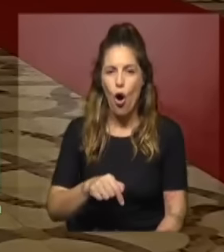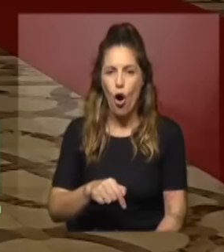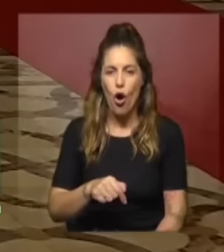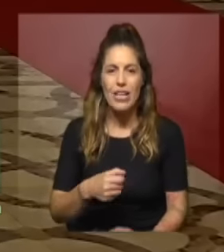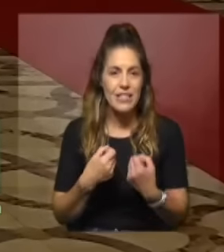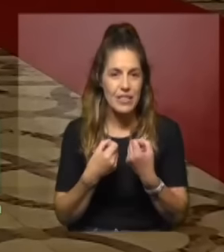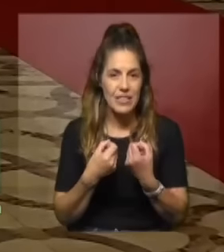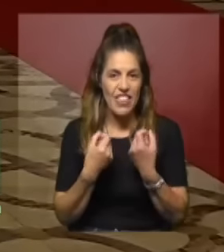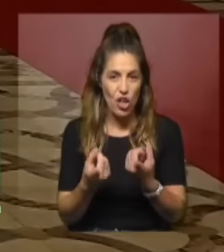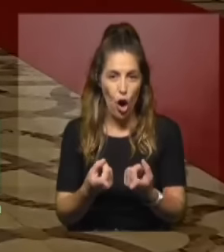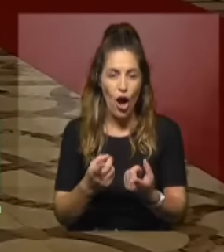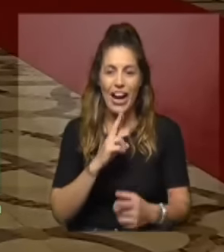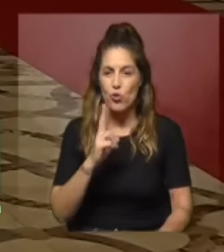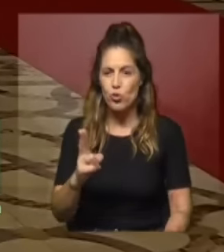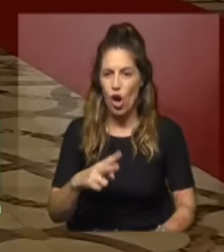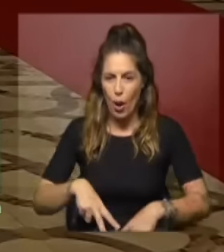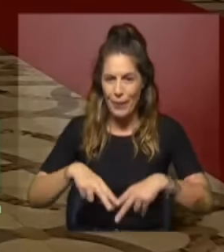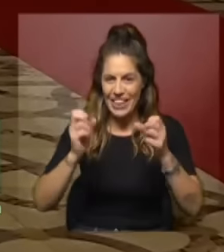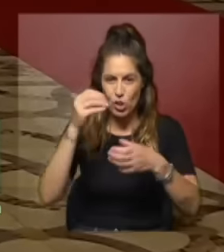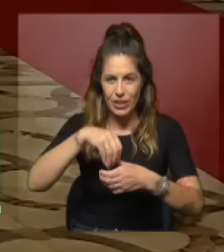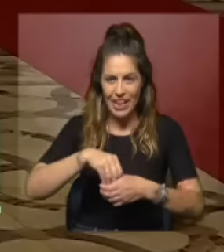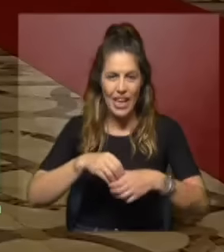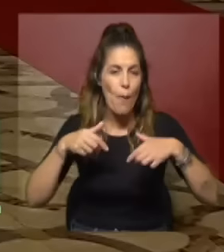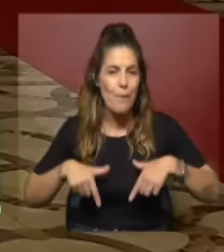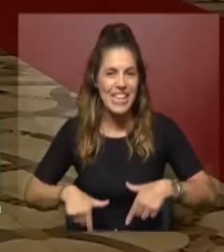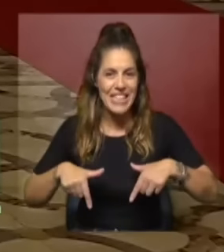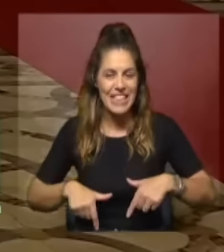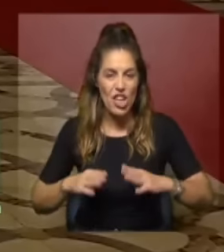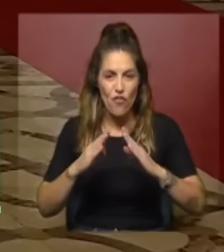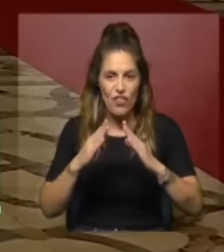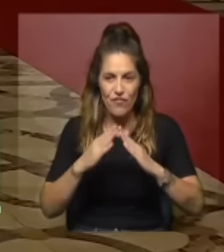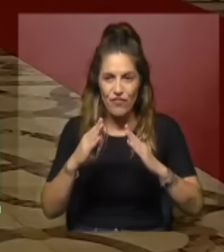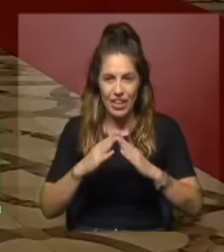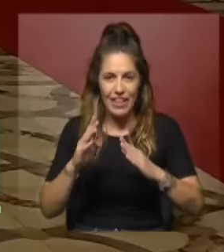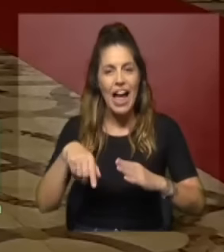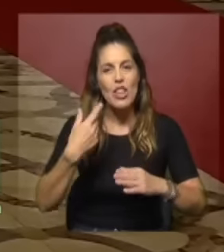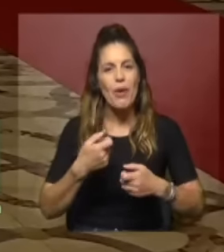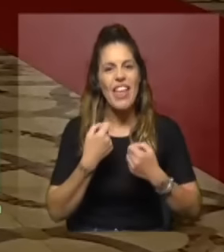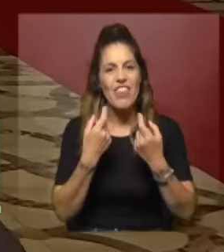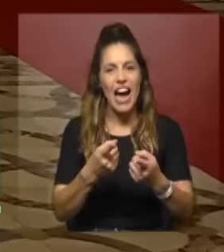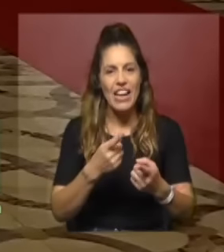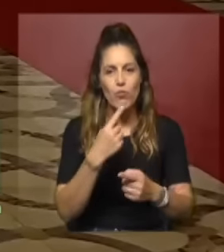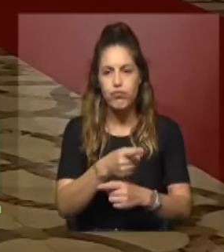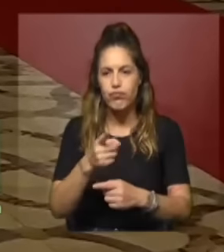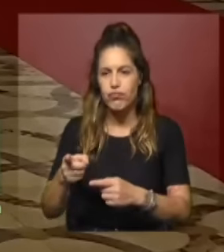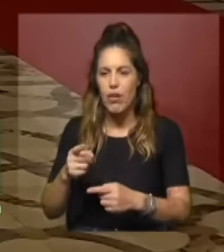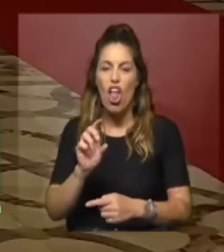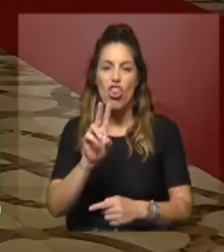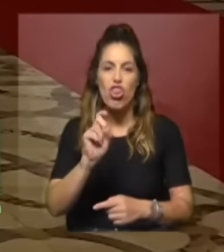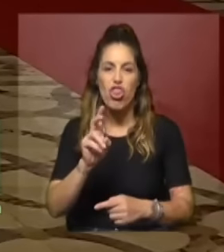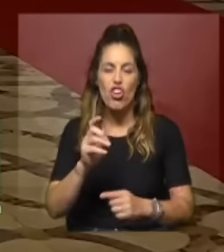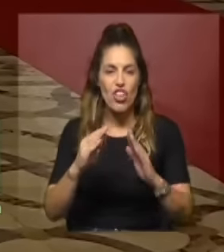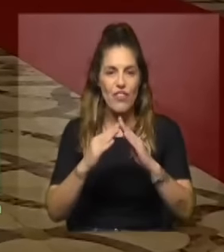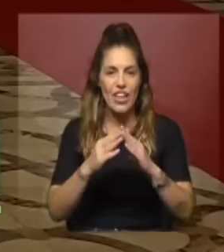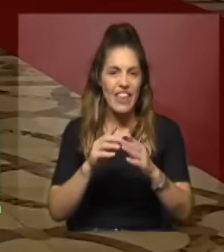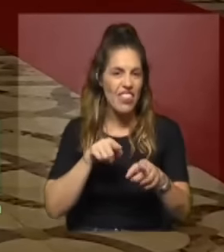resultado de lo que fue la investigación interna en el Ministerio de vivienda tras las adjudicaciones de 12 viviendas de forma directa por